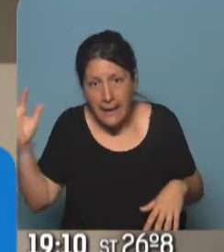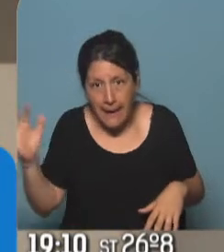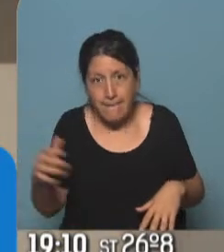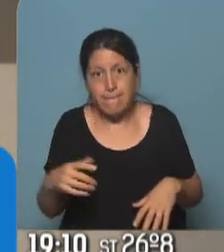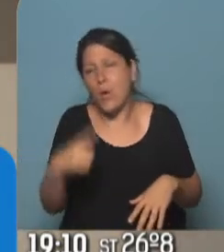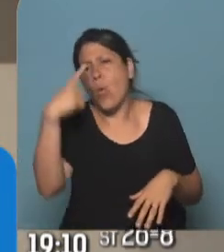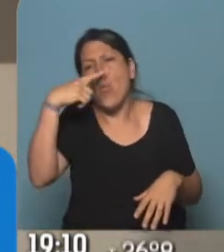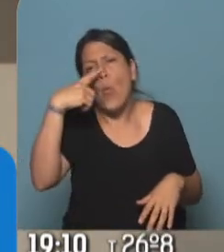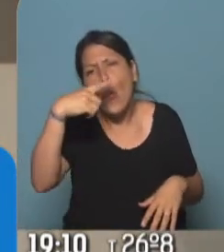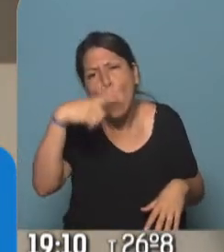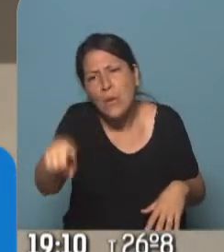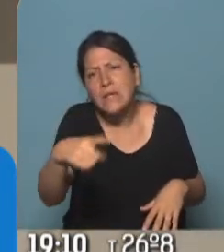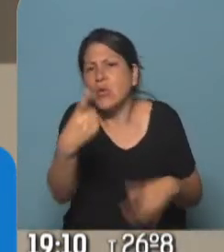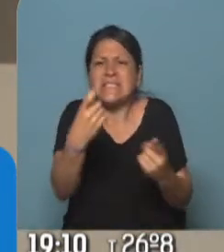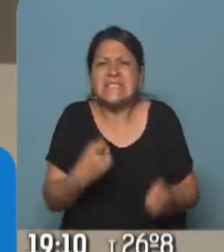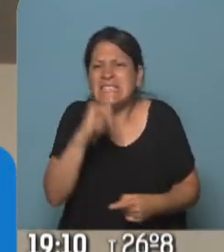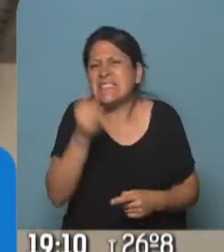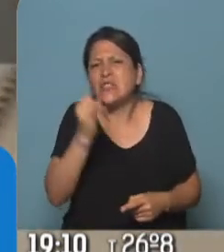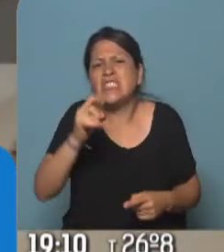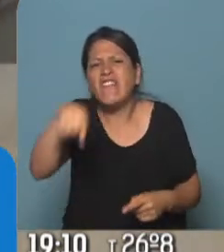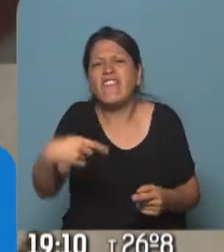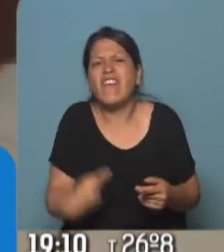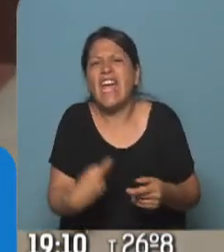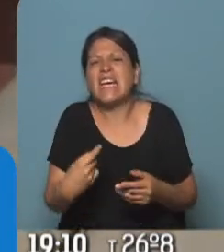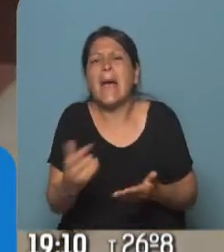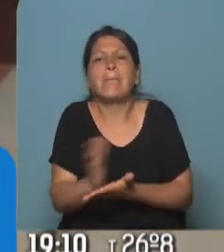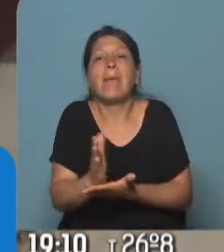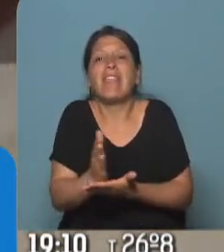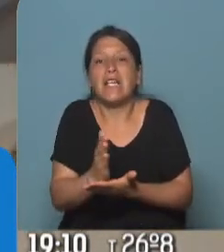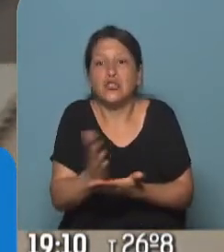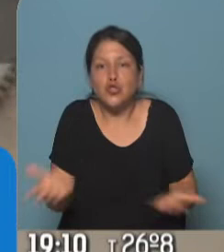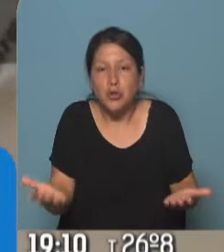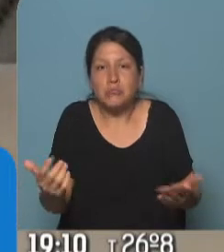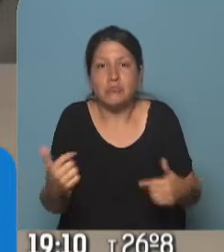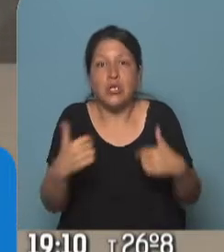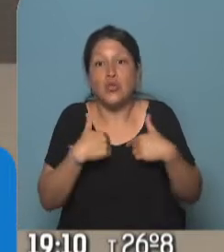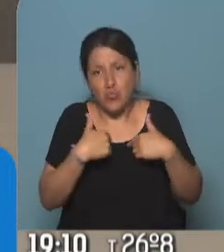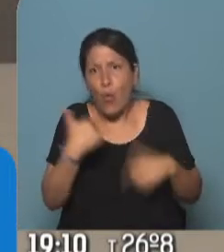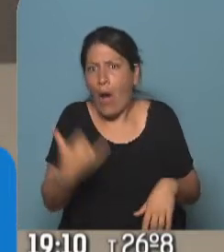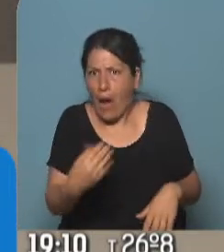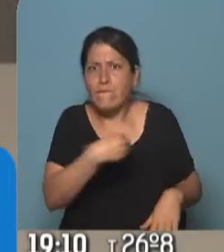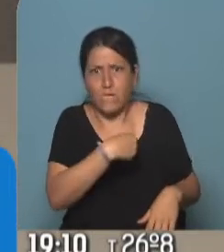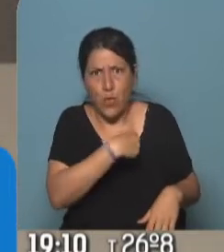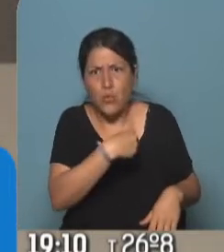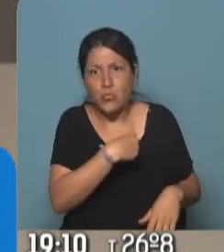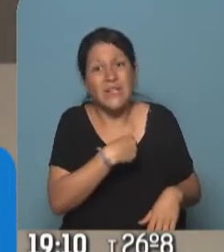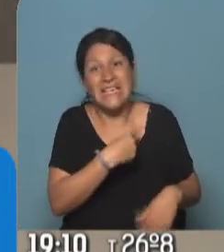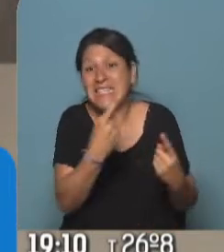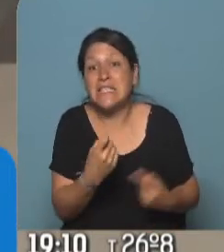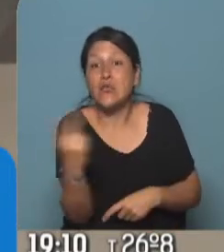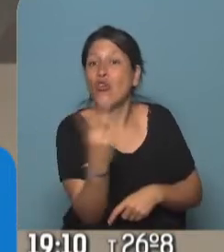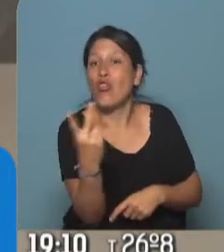el último paso una mediación si voy a uno la voluntad de a me duele parte